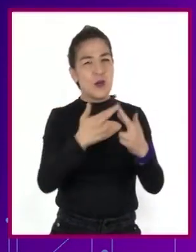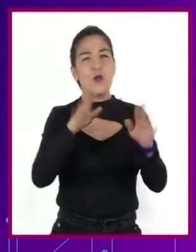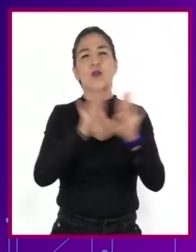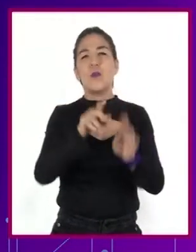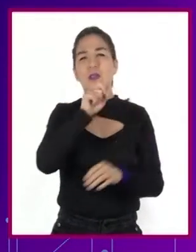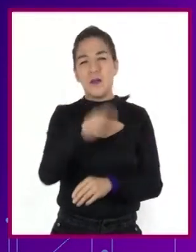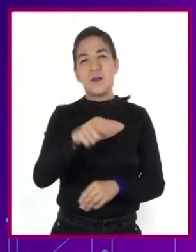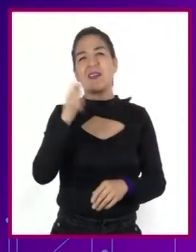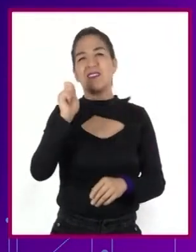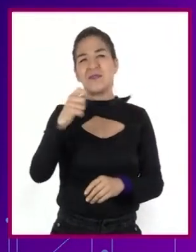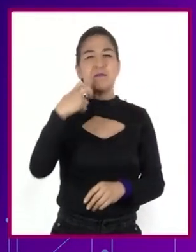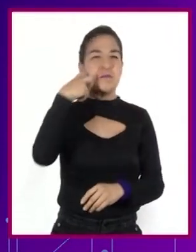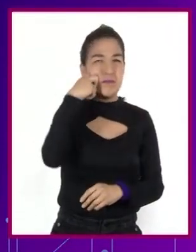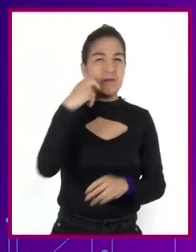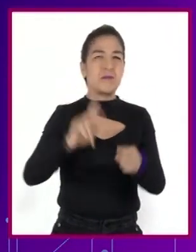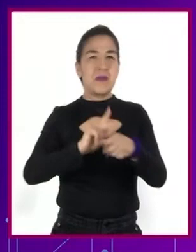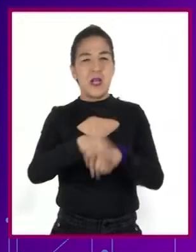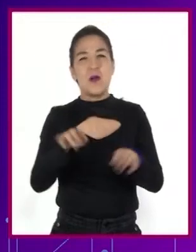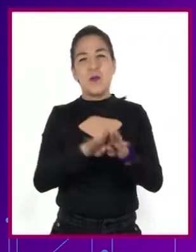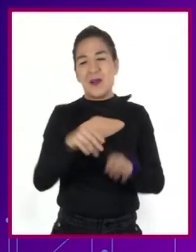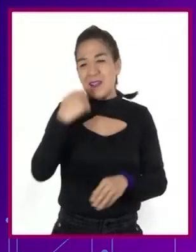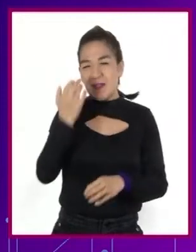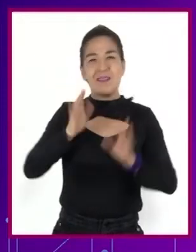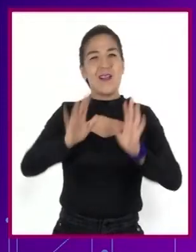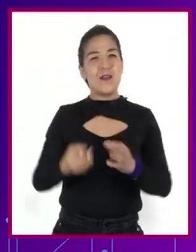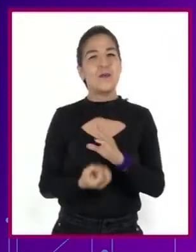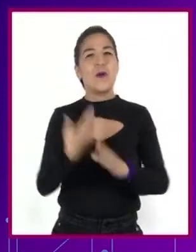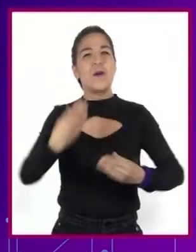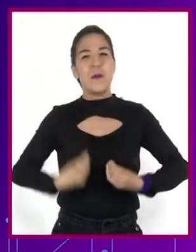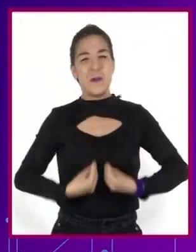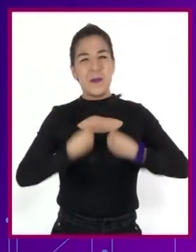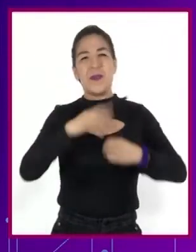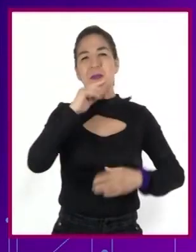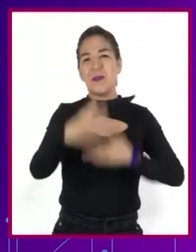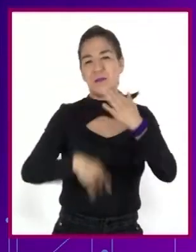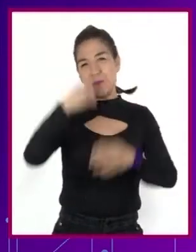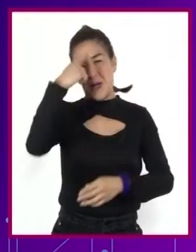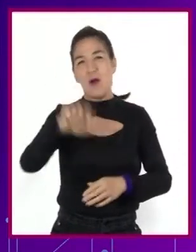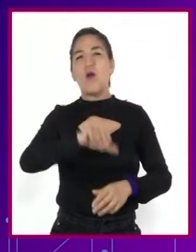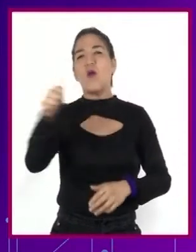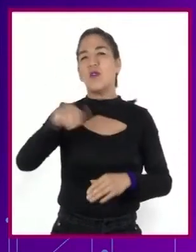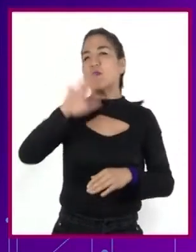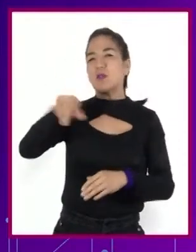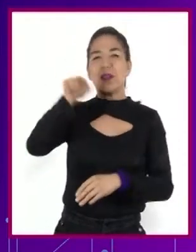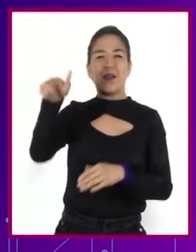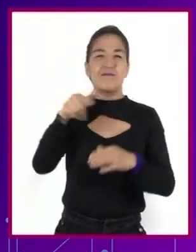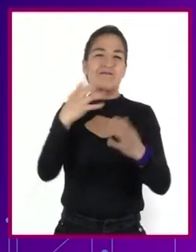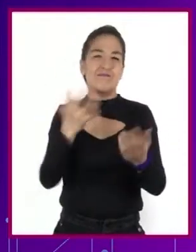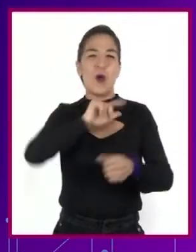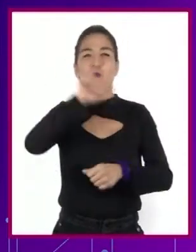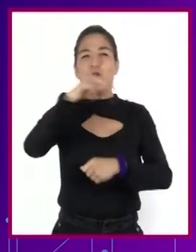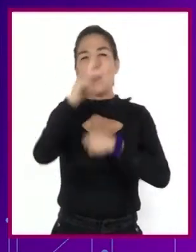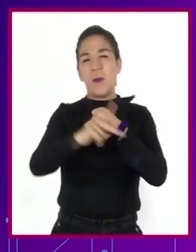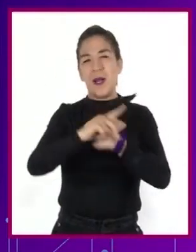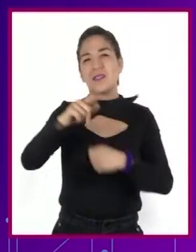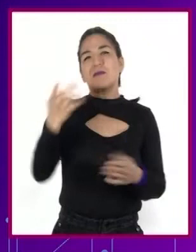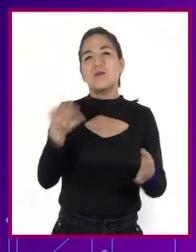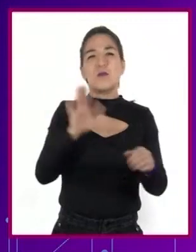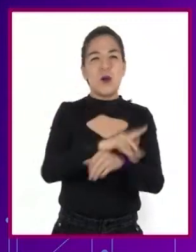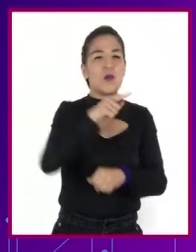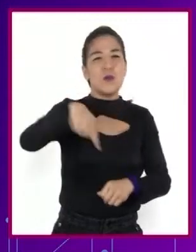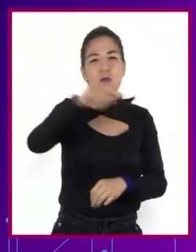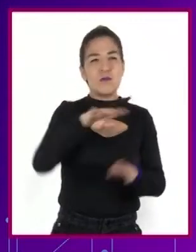en la necesidad de encontrar mejores condiciones de vida o refugio en otros países, debido a que son perseguidos por sus